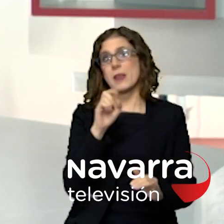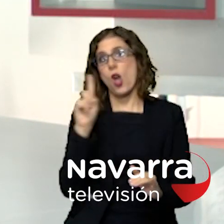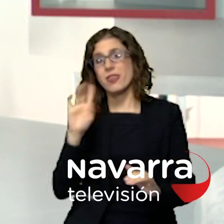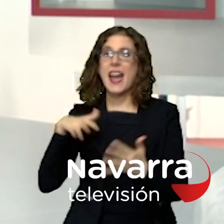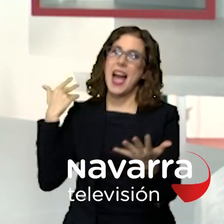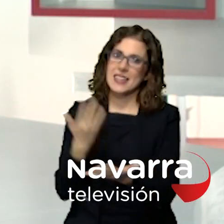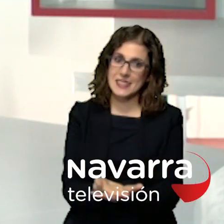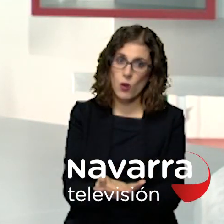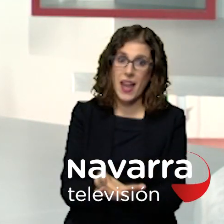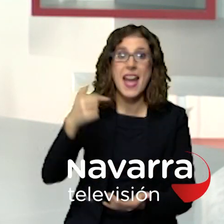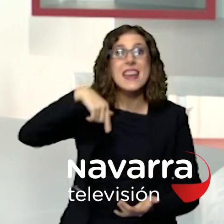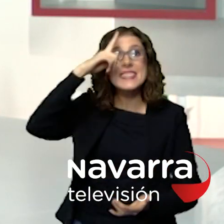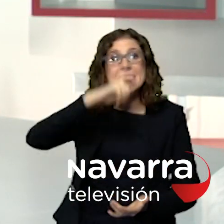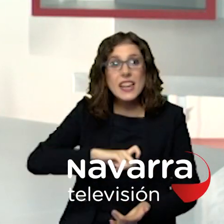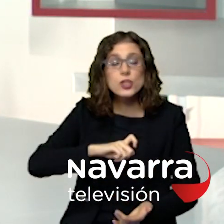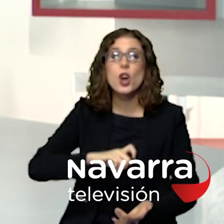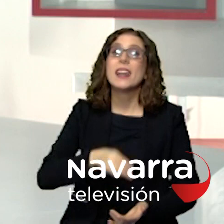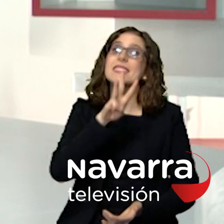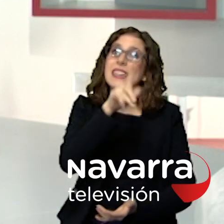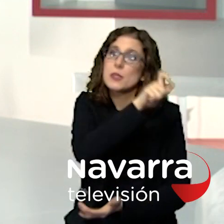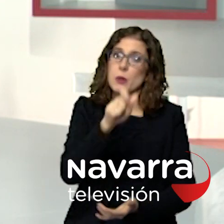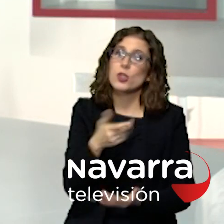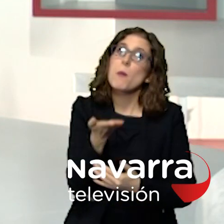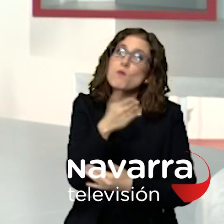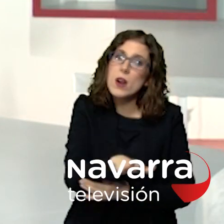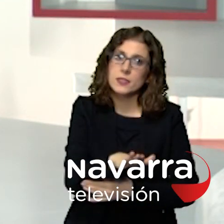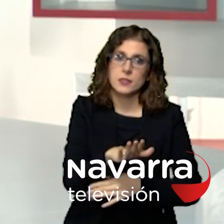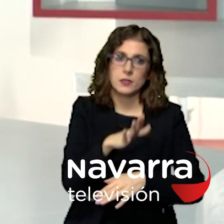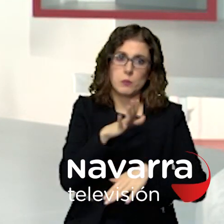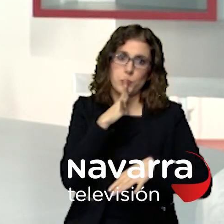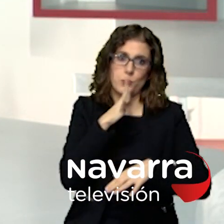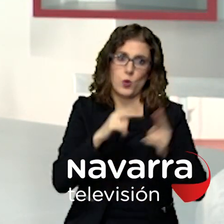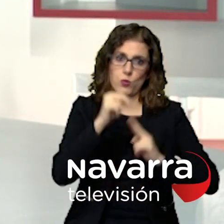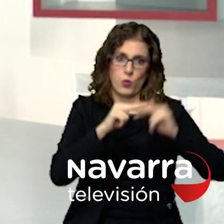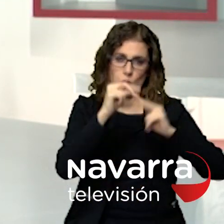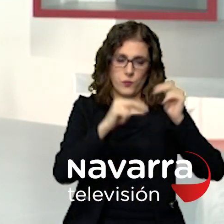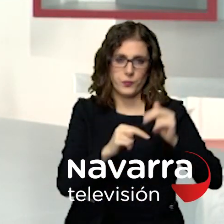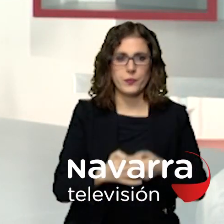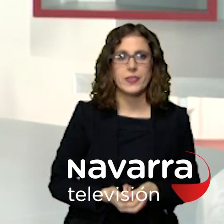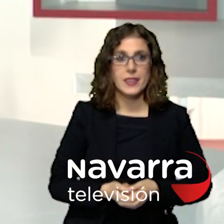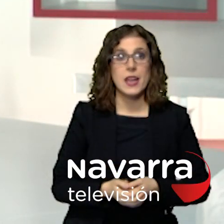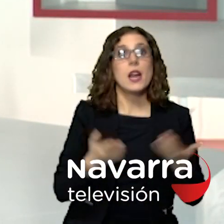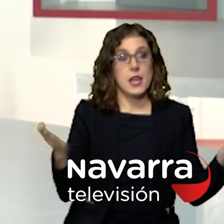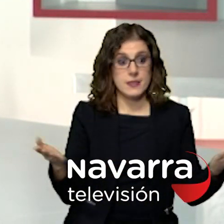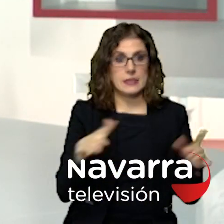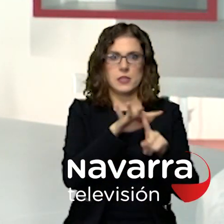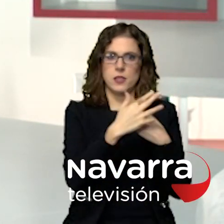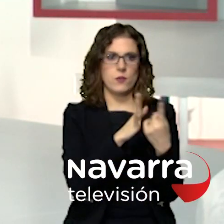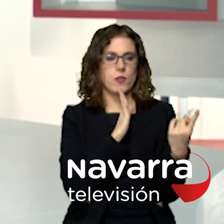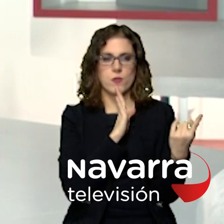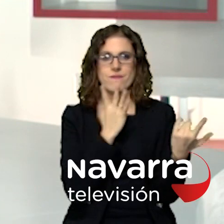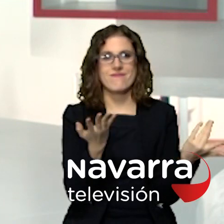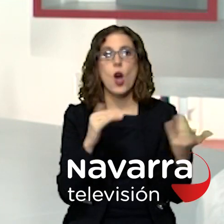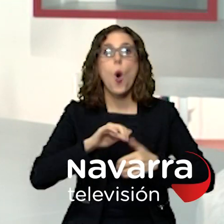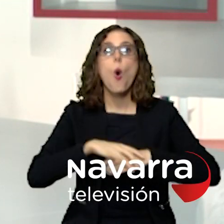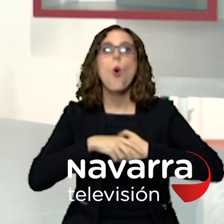han muerto 3 trabajadores en la construcción. Bueno, pues para mostrar su rechazo por esta situación y denunciarla,